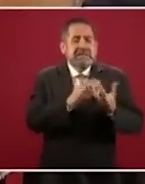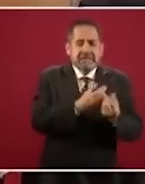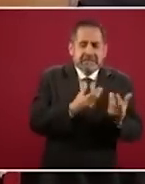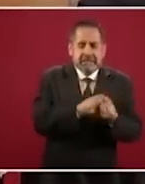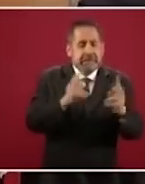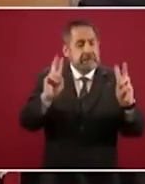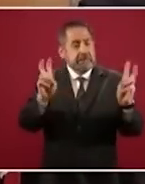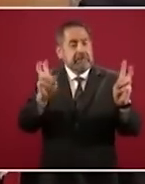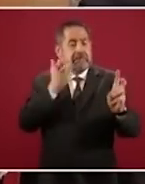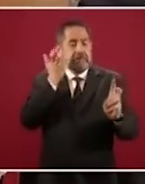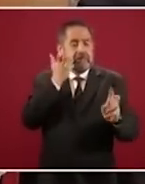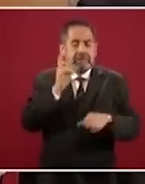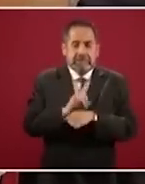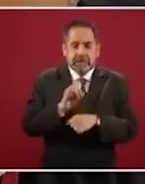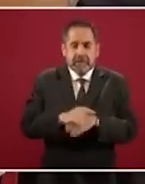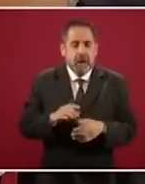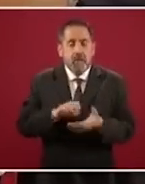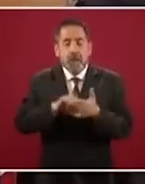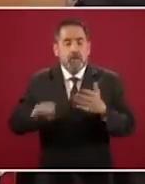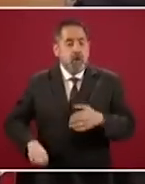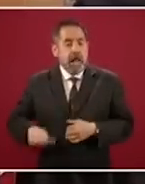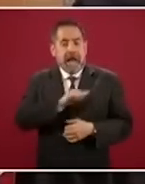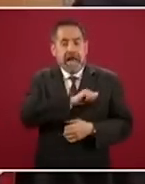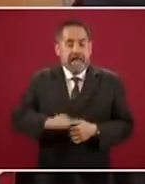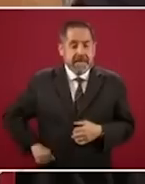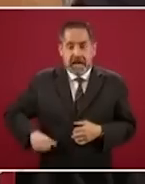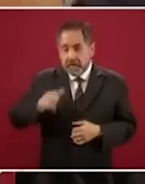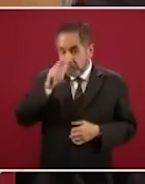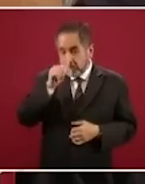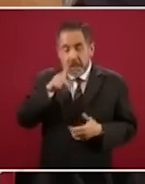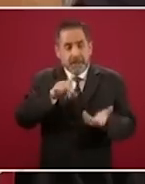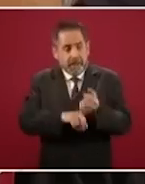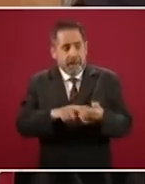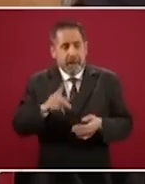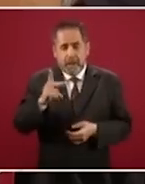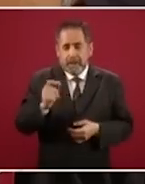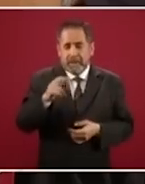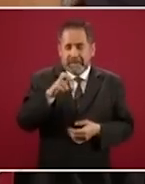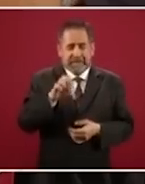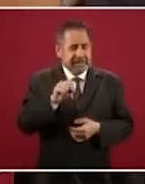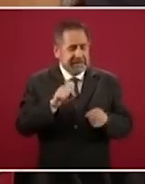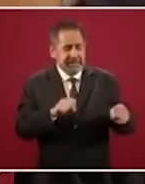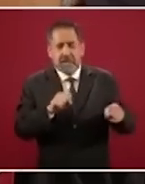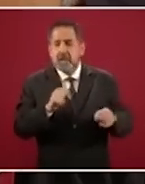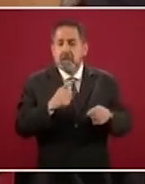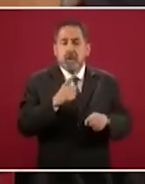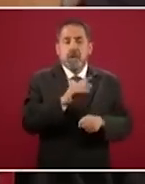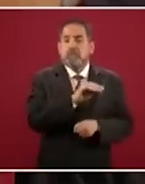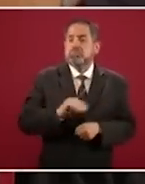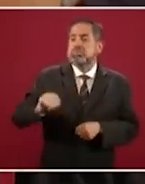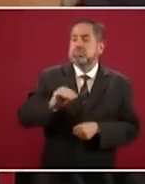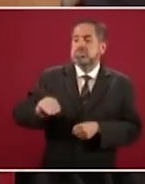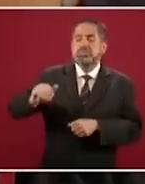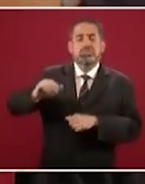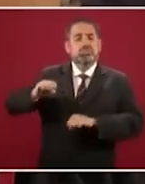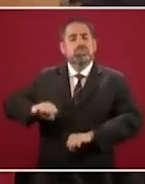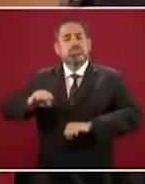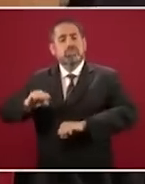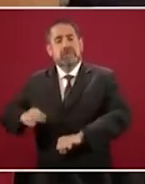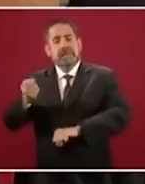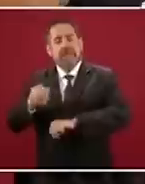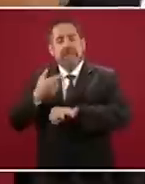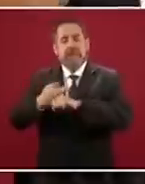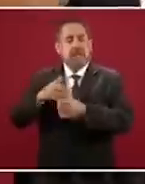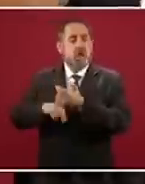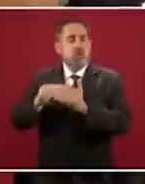de Morena. En la alcaldía de Hermosillo hay varios expadrecistas en lugares de primer lugar, en la Secretaría Ejecutiva